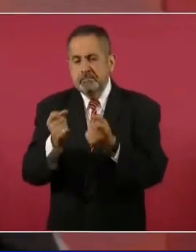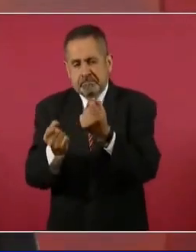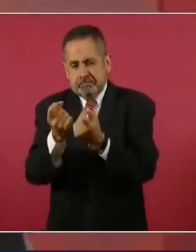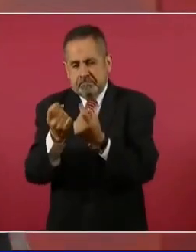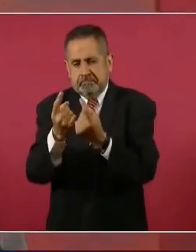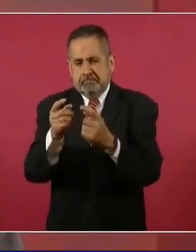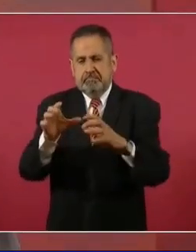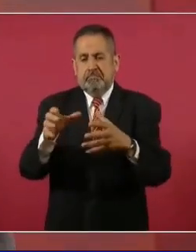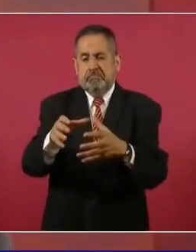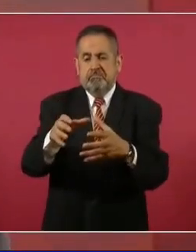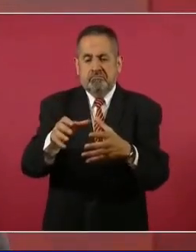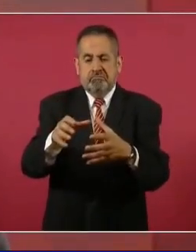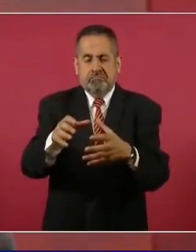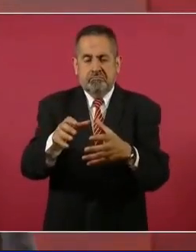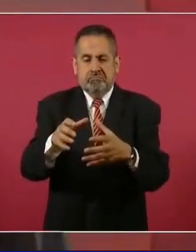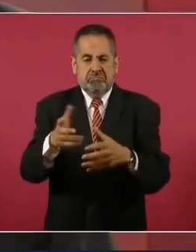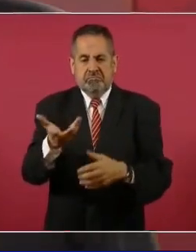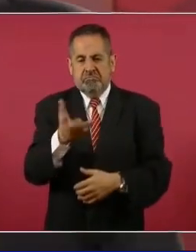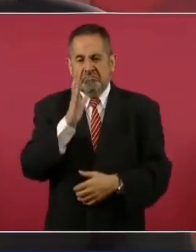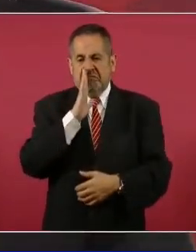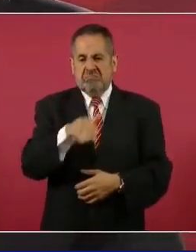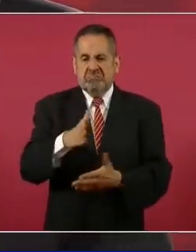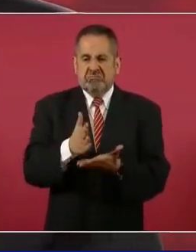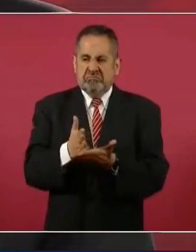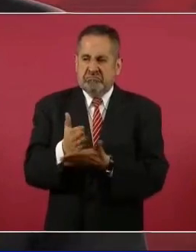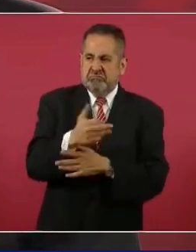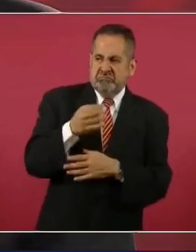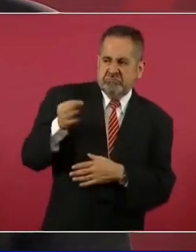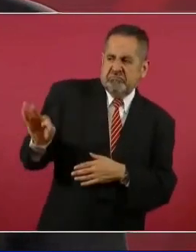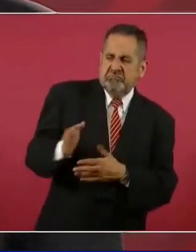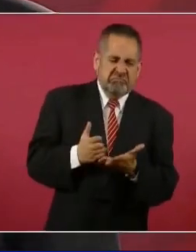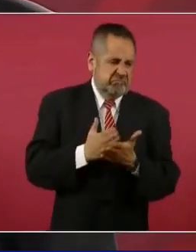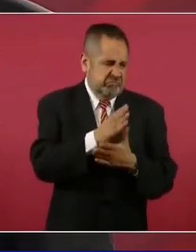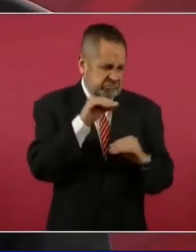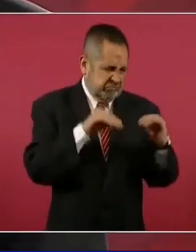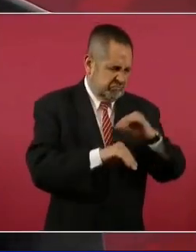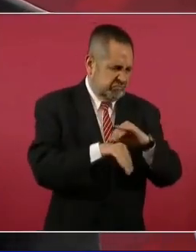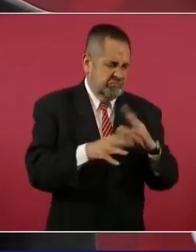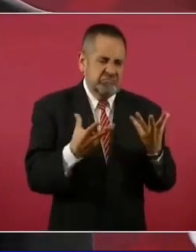actúan de manera desleal